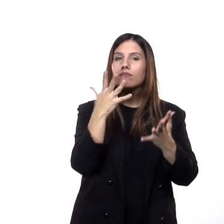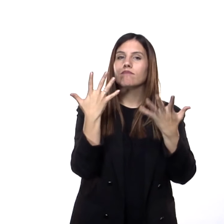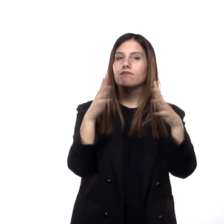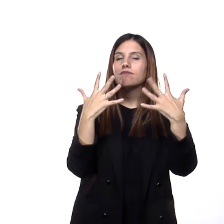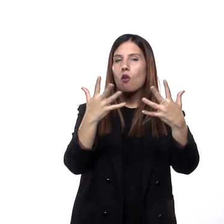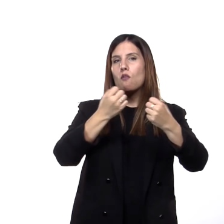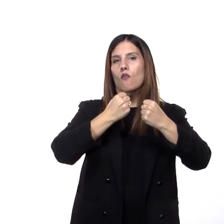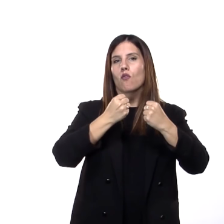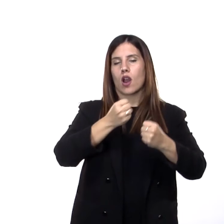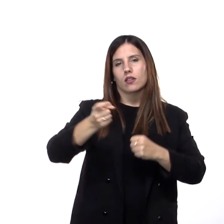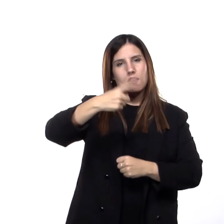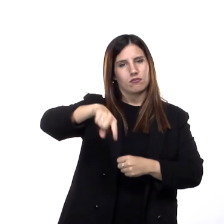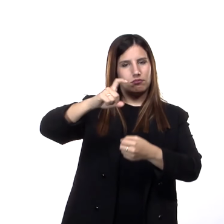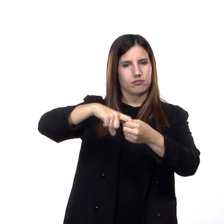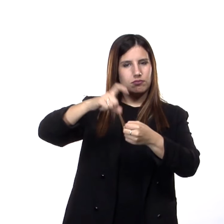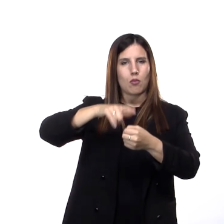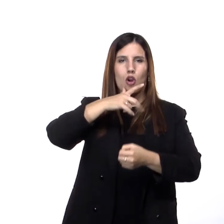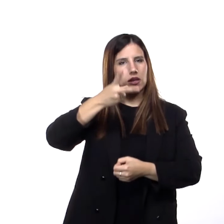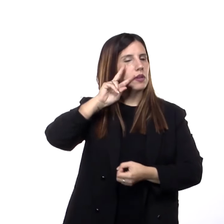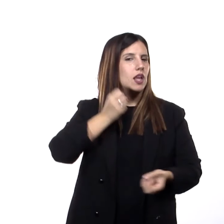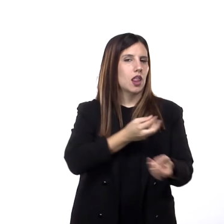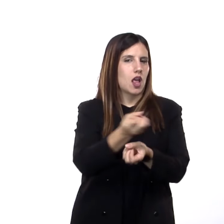participantes en este panel por compartir su experiencia